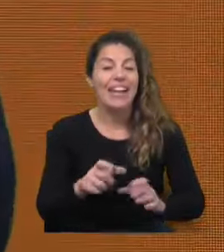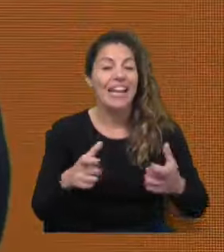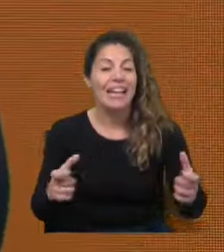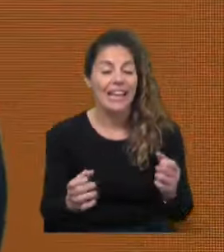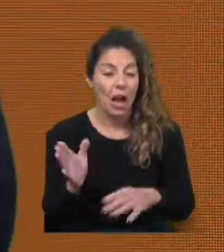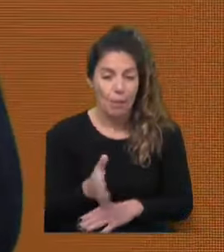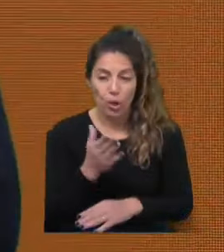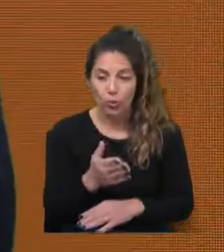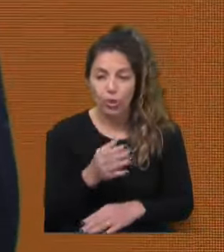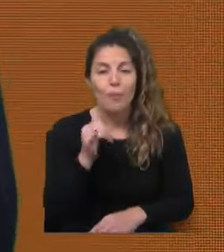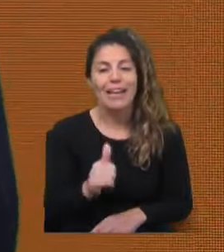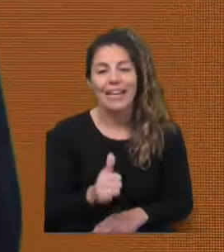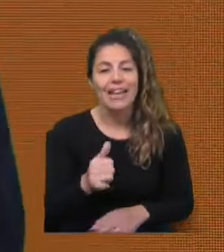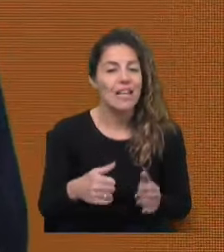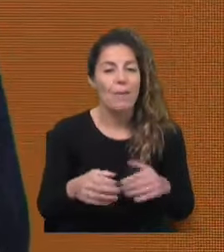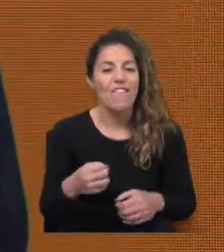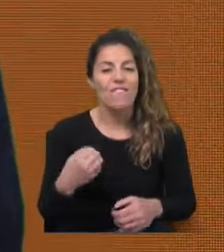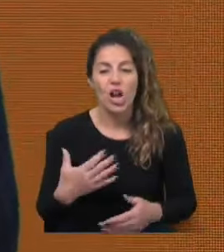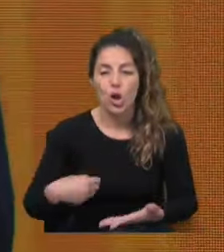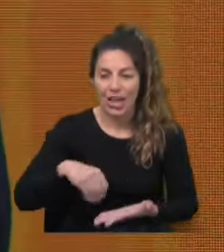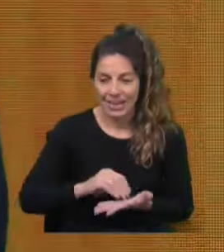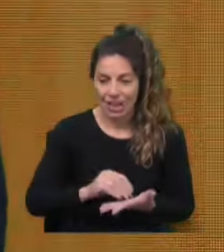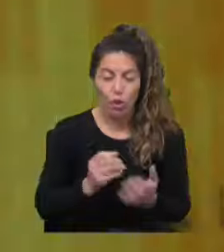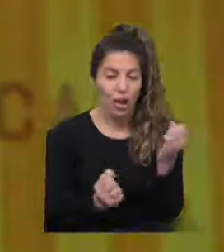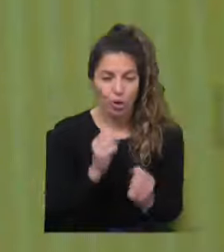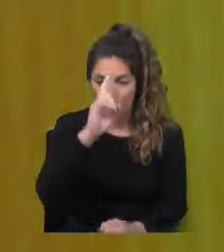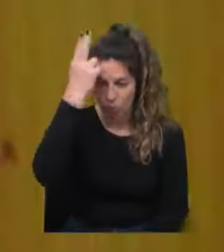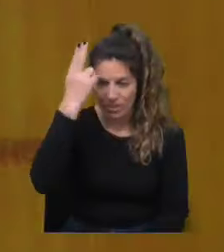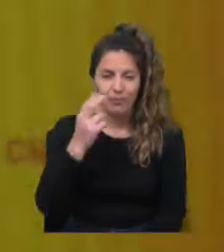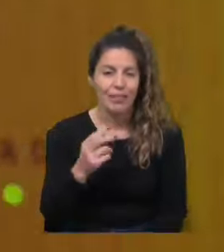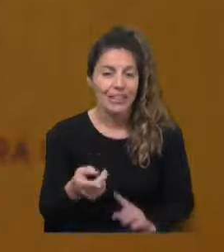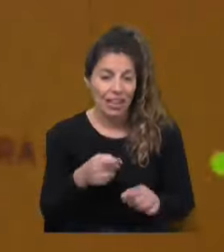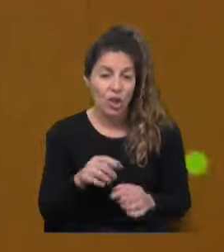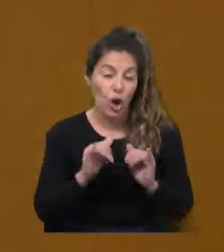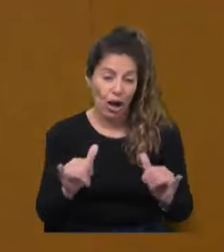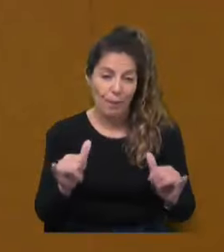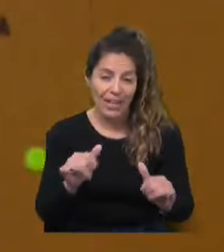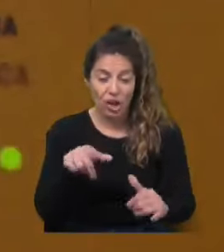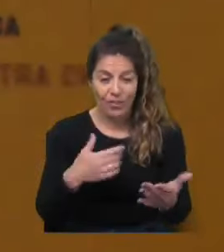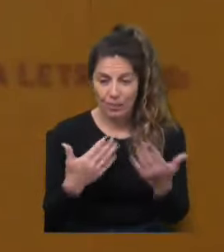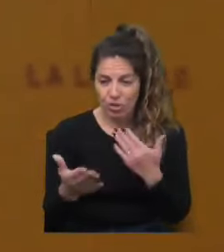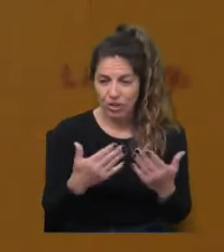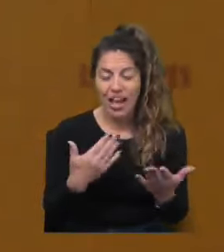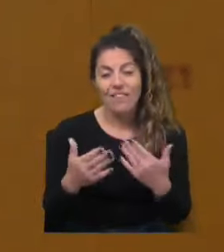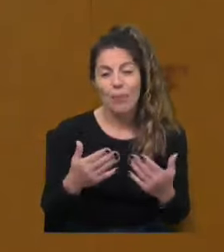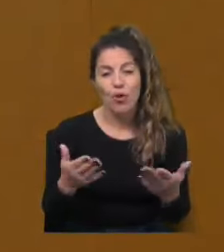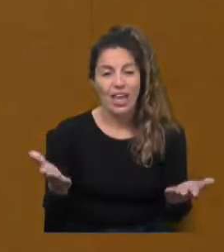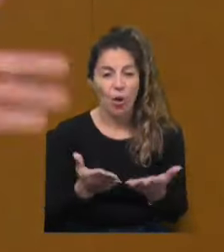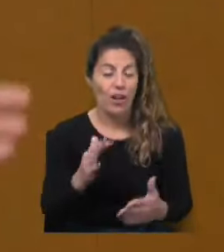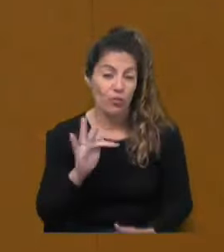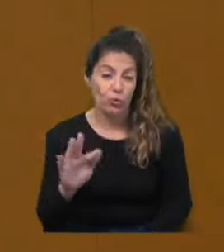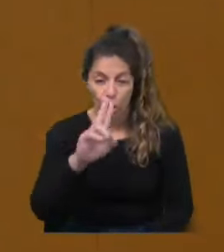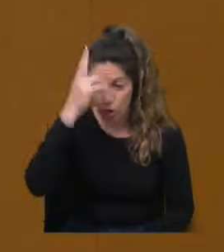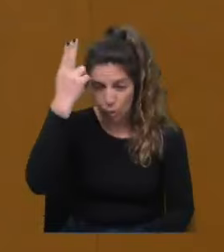el producto y para que haya más valor agregado en la economía uruguaya. Tiene que ver con campaña lo que venimos hablando, porque hablamos de presente y futuro del Uruguay,